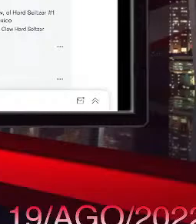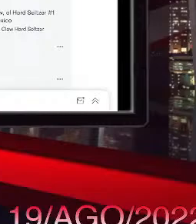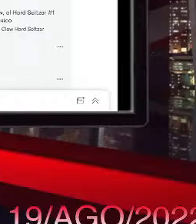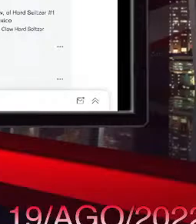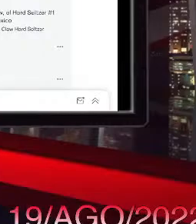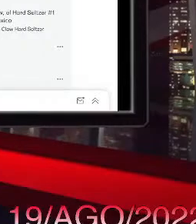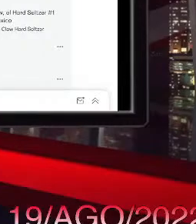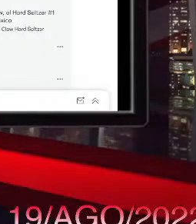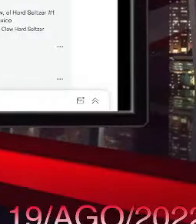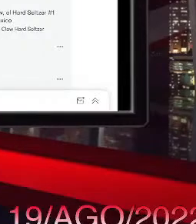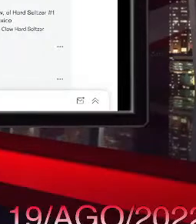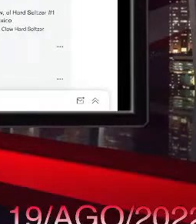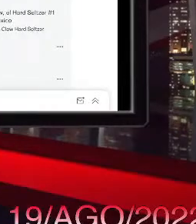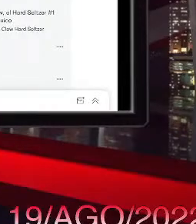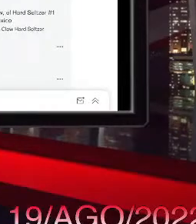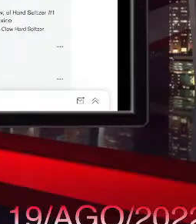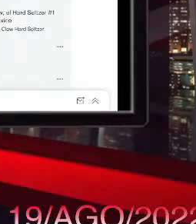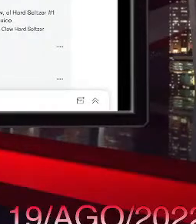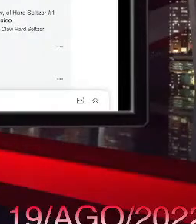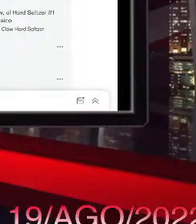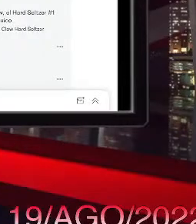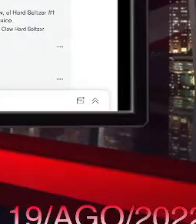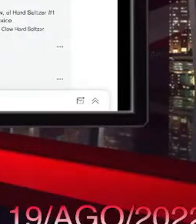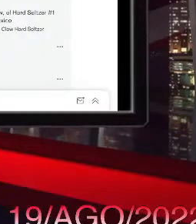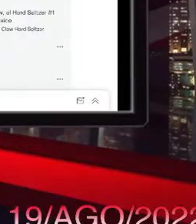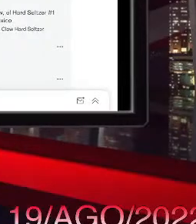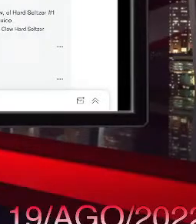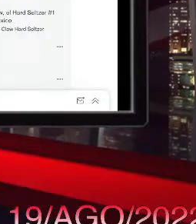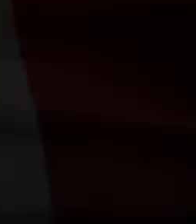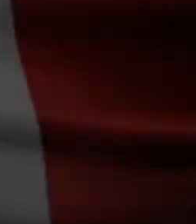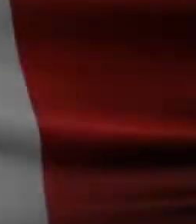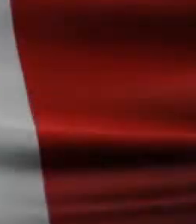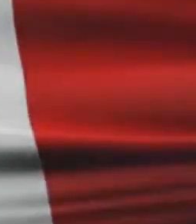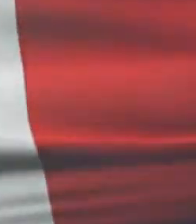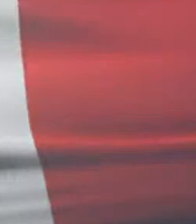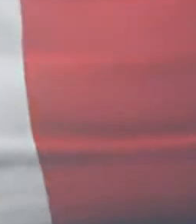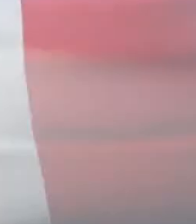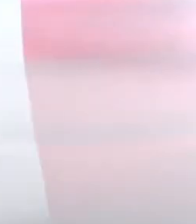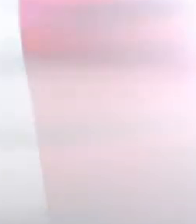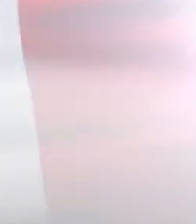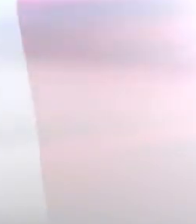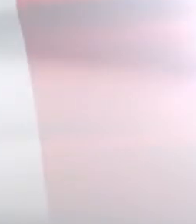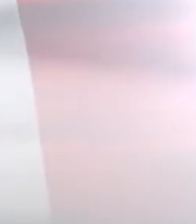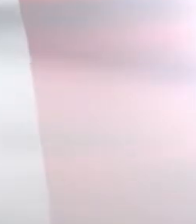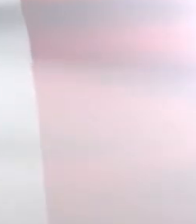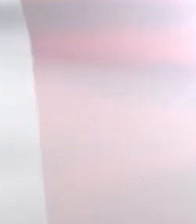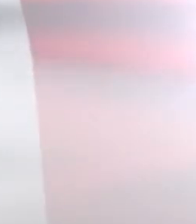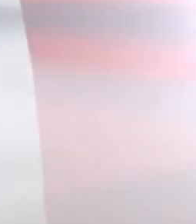El día de hoy, esto es México Informa, ya comenzamos, sean bienvenidos.